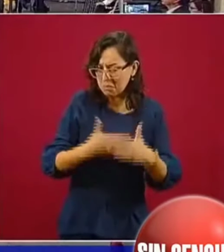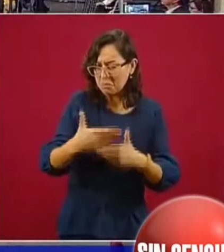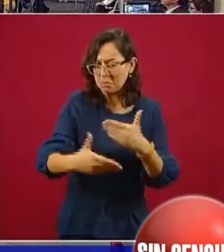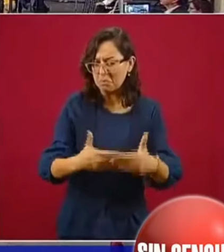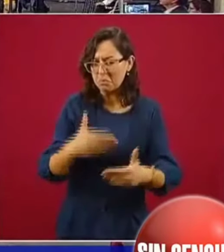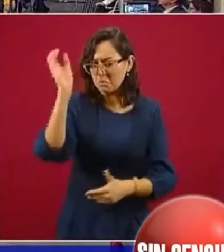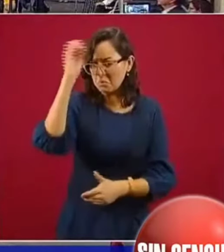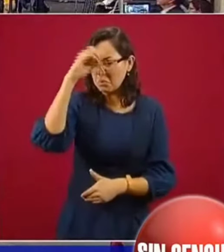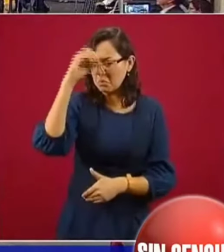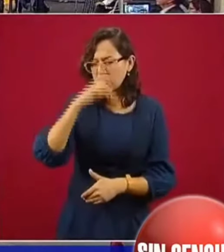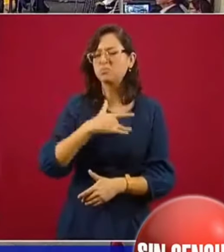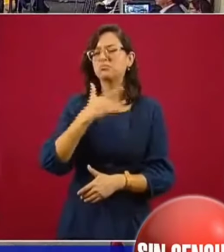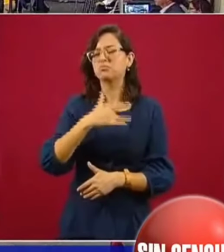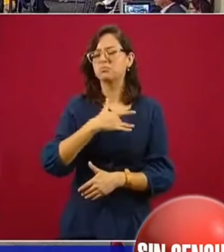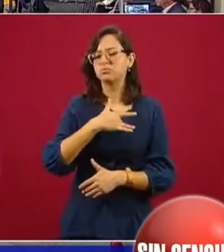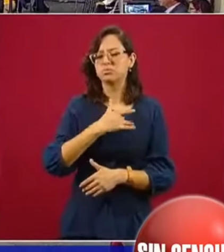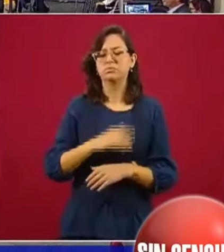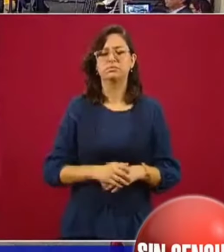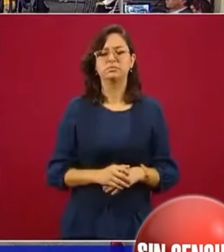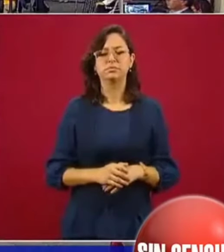Adelante.